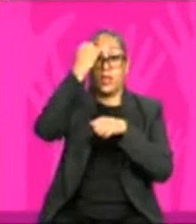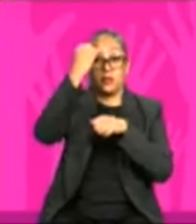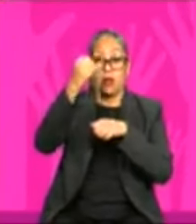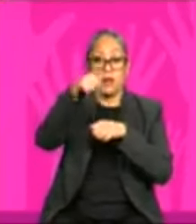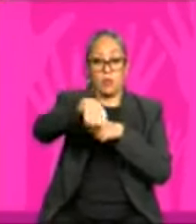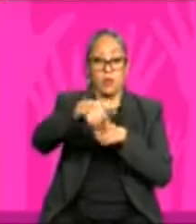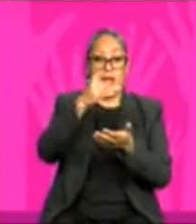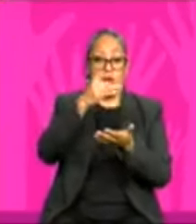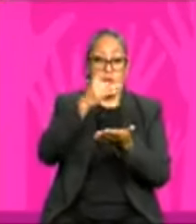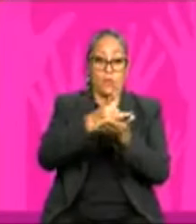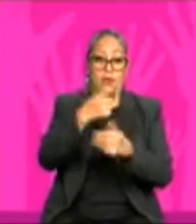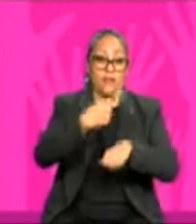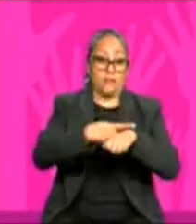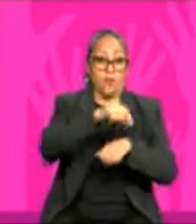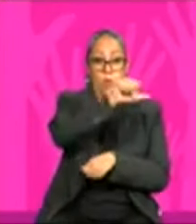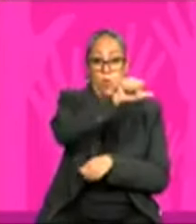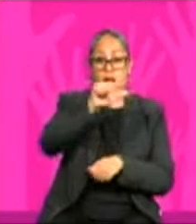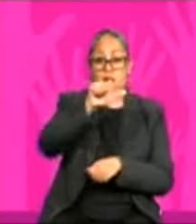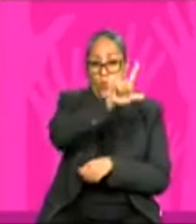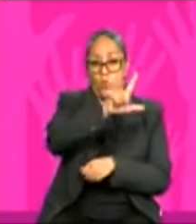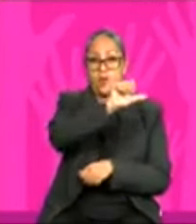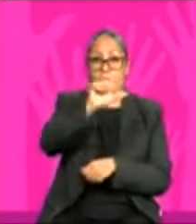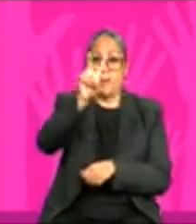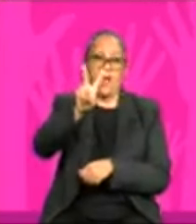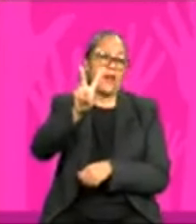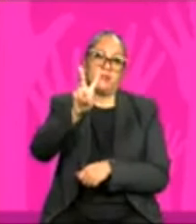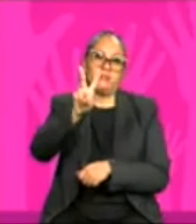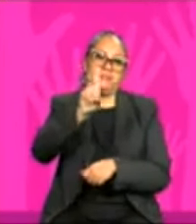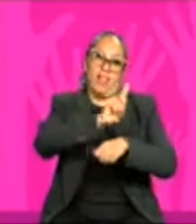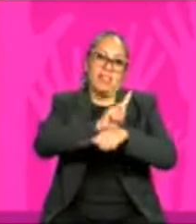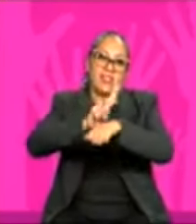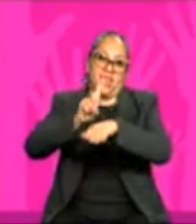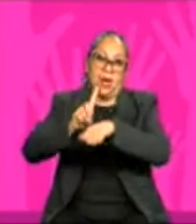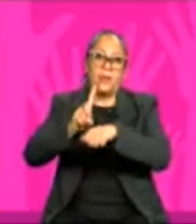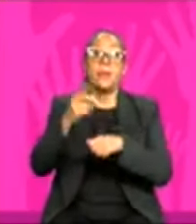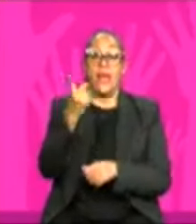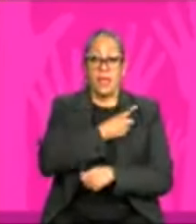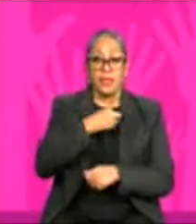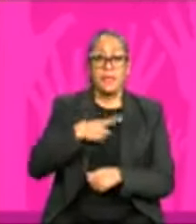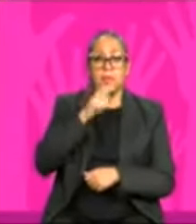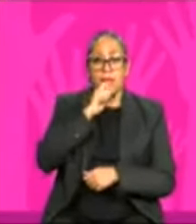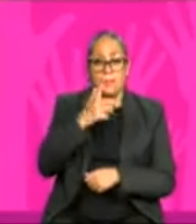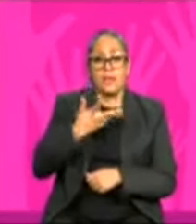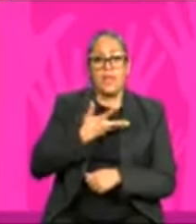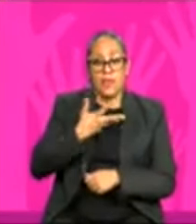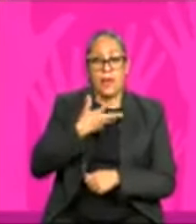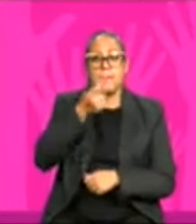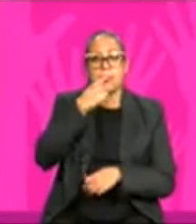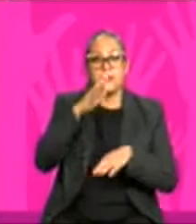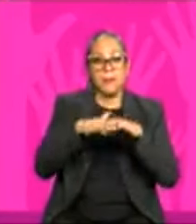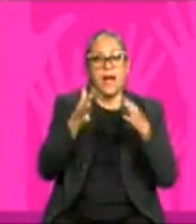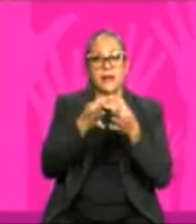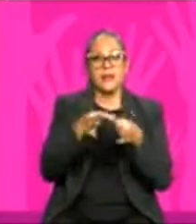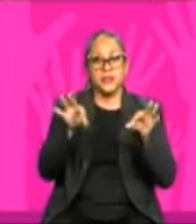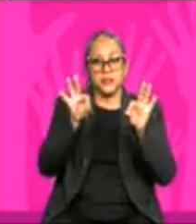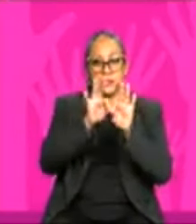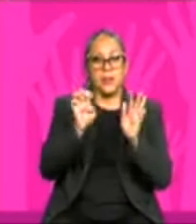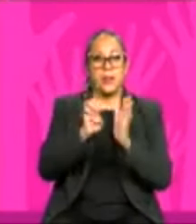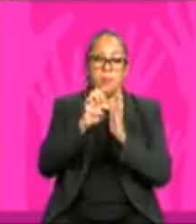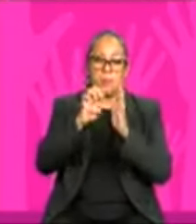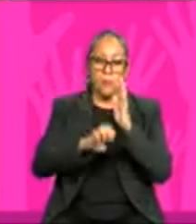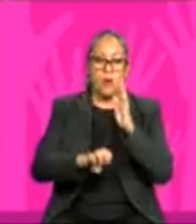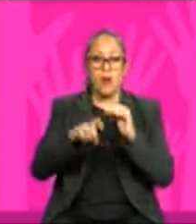solamente de lunes a viernes. También contarán con las medicinas más importantes como el piquete de